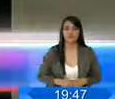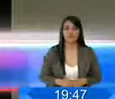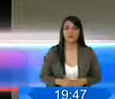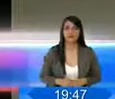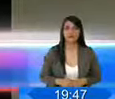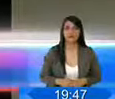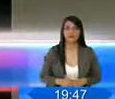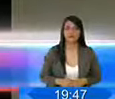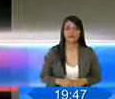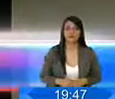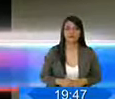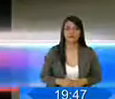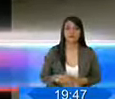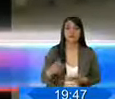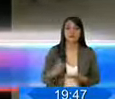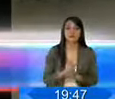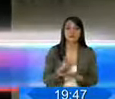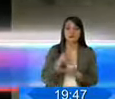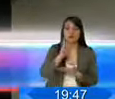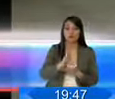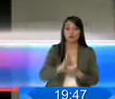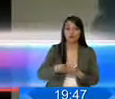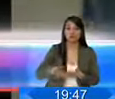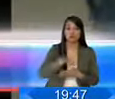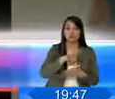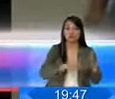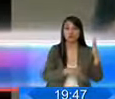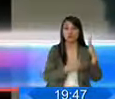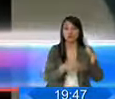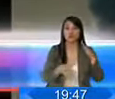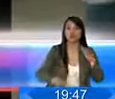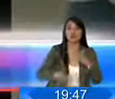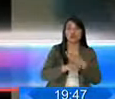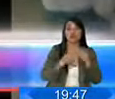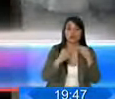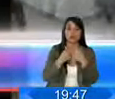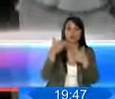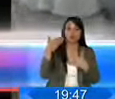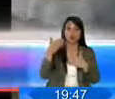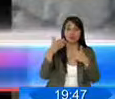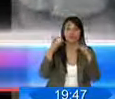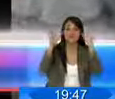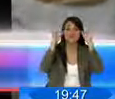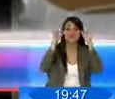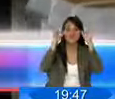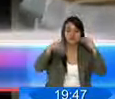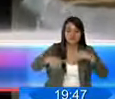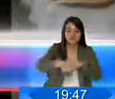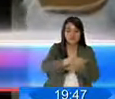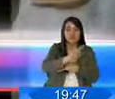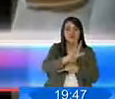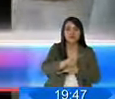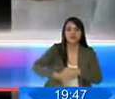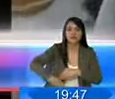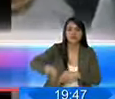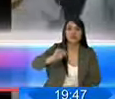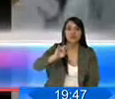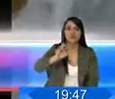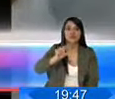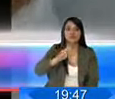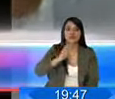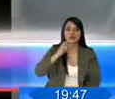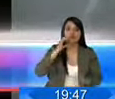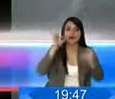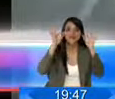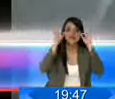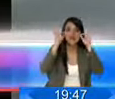Al suburbio con la escuadra de candidatos de la Alianza Creo Suma por la calle 25 y Muisne. Guillermo Lasso dice que en cada